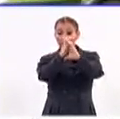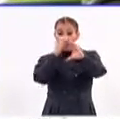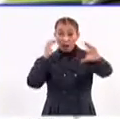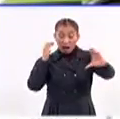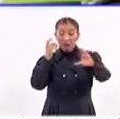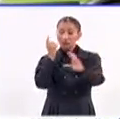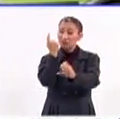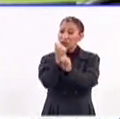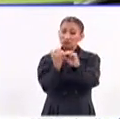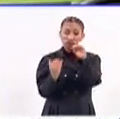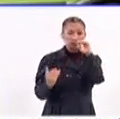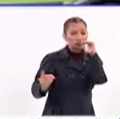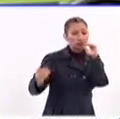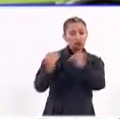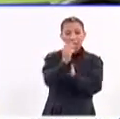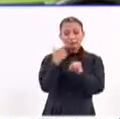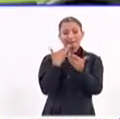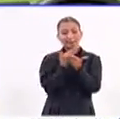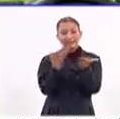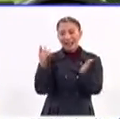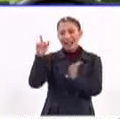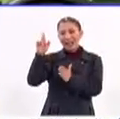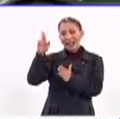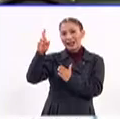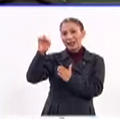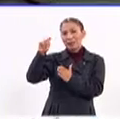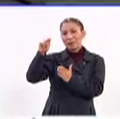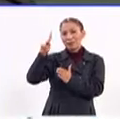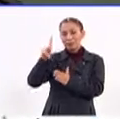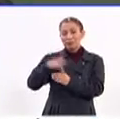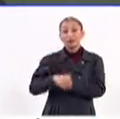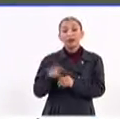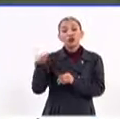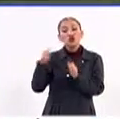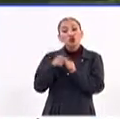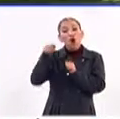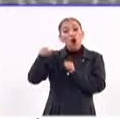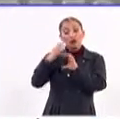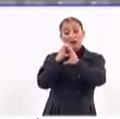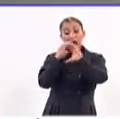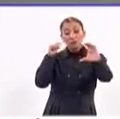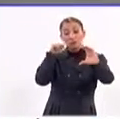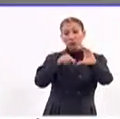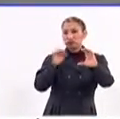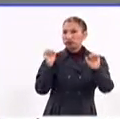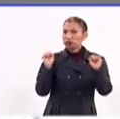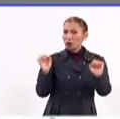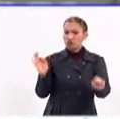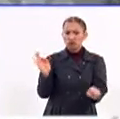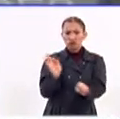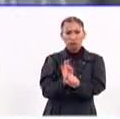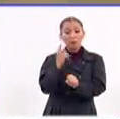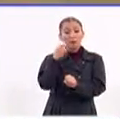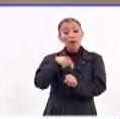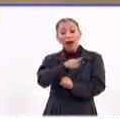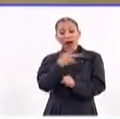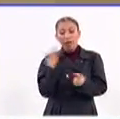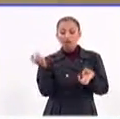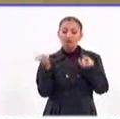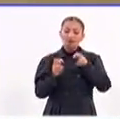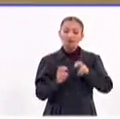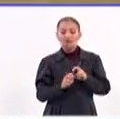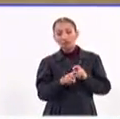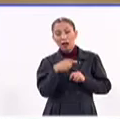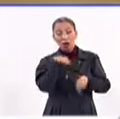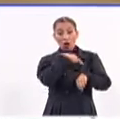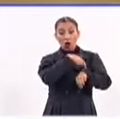transporte de primera calidad brindado por RTP, mediante un transporte seguro para quienes se